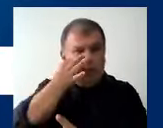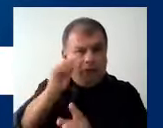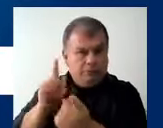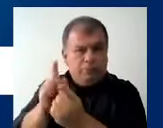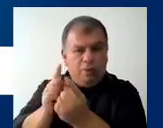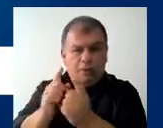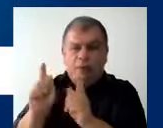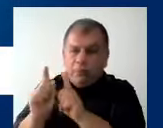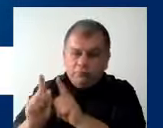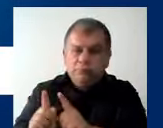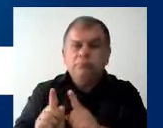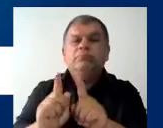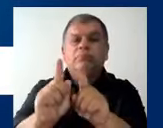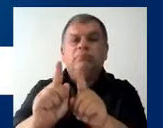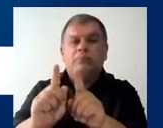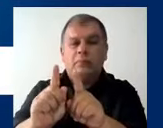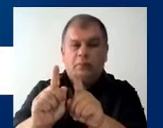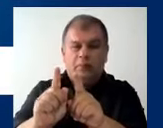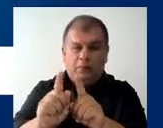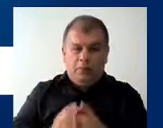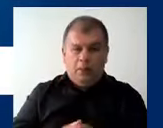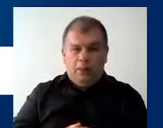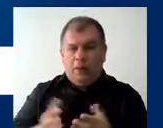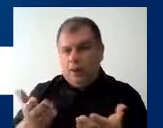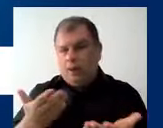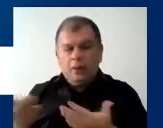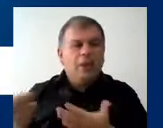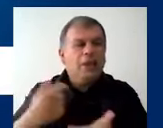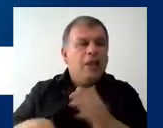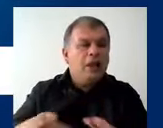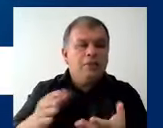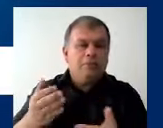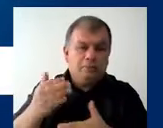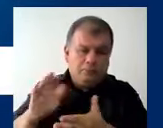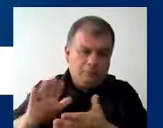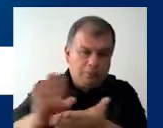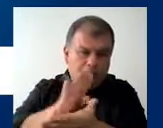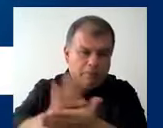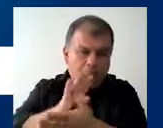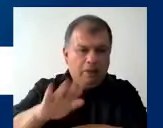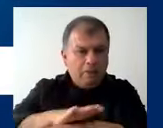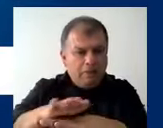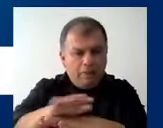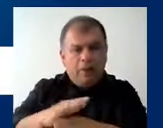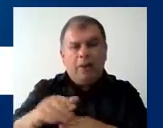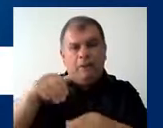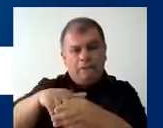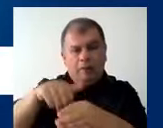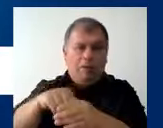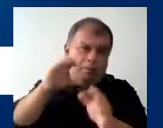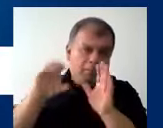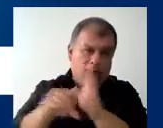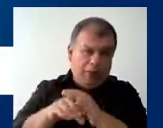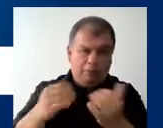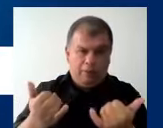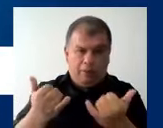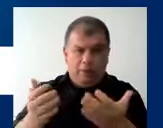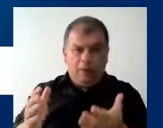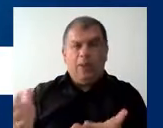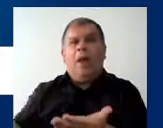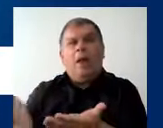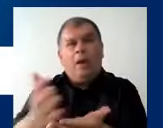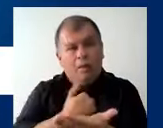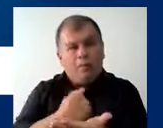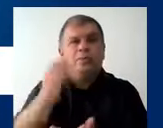pueda acompañarla en el acto que quiere realizar en la entidad bancaria, como es, por ejemplo, en este caso, el cobro de